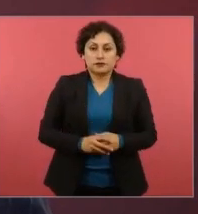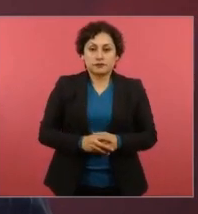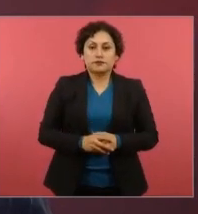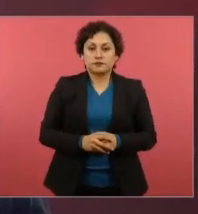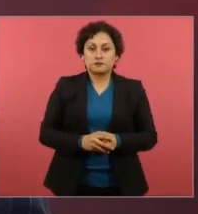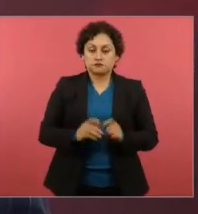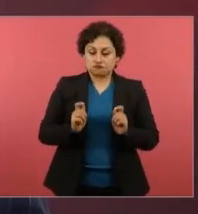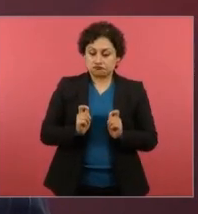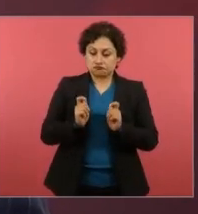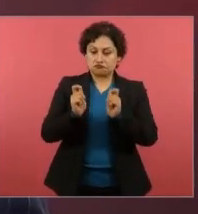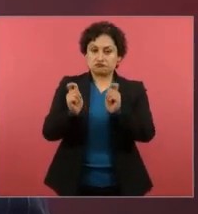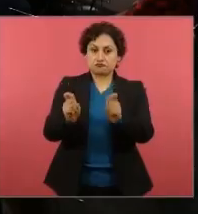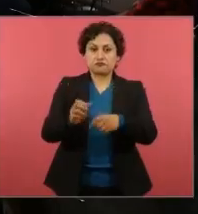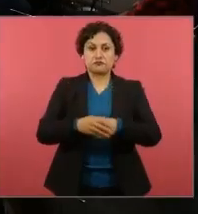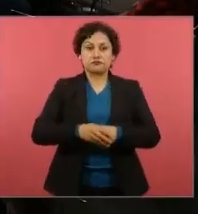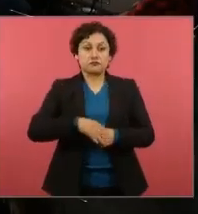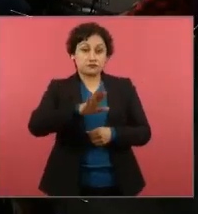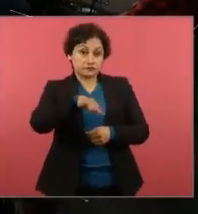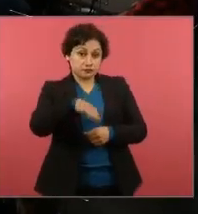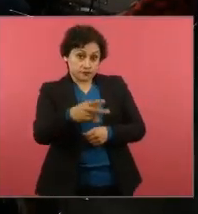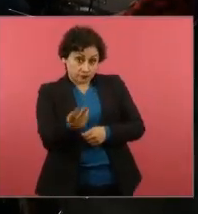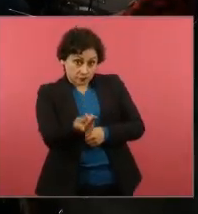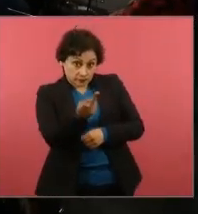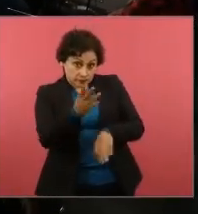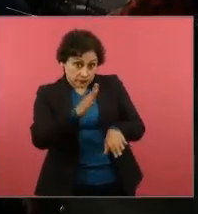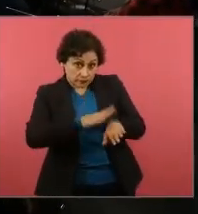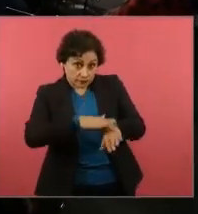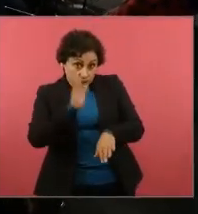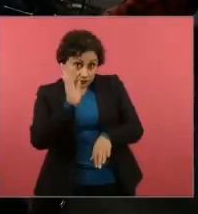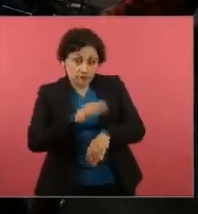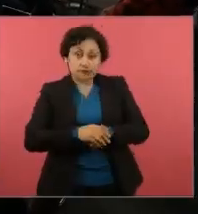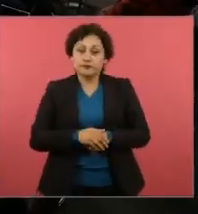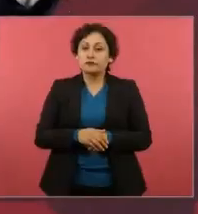De esta feta. ¿Me permite una pregunta más? Eso